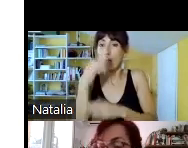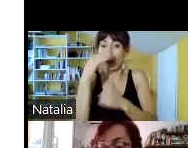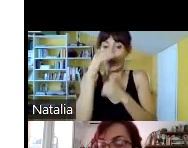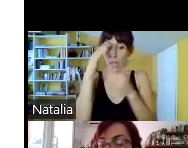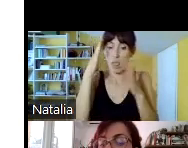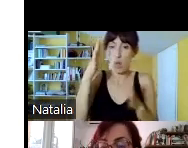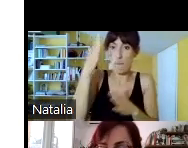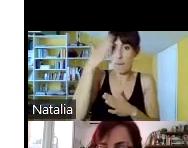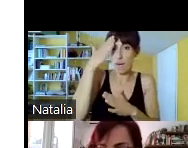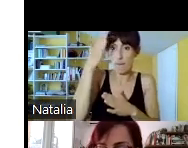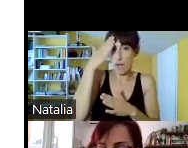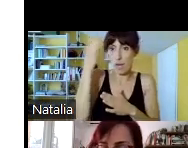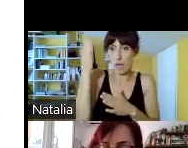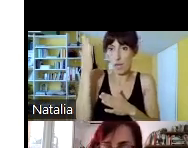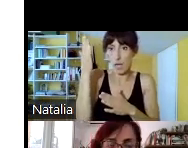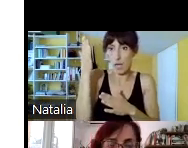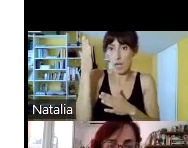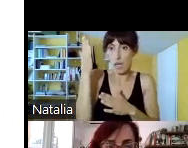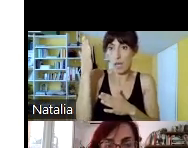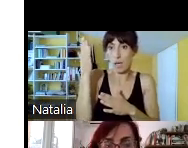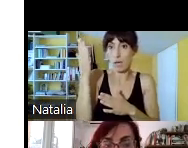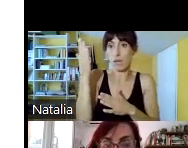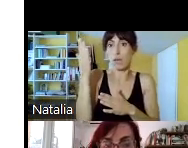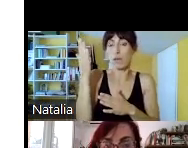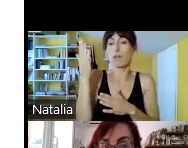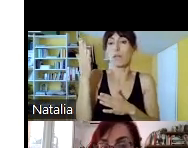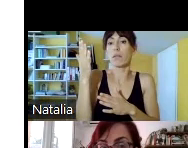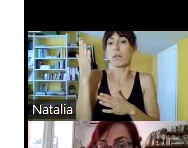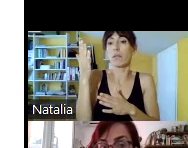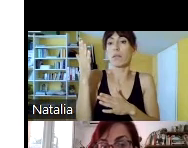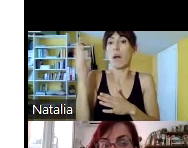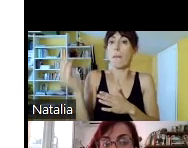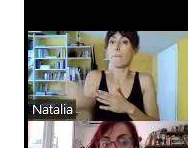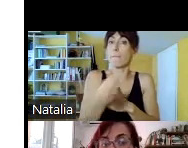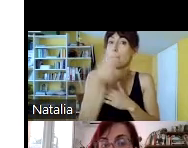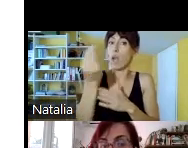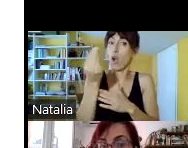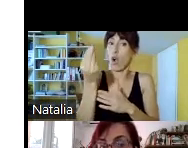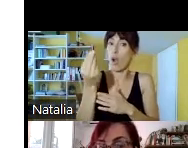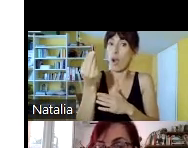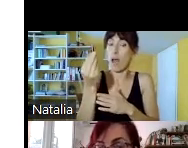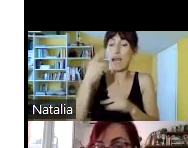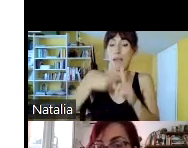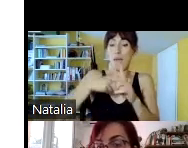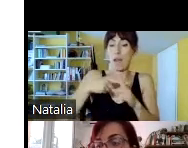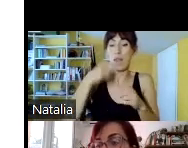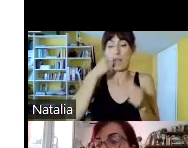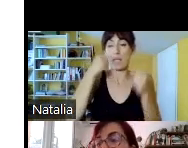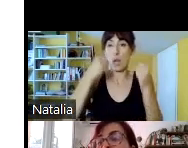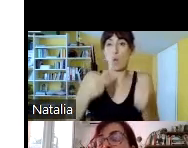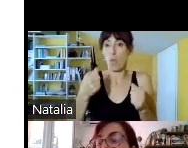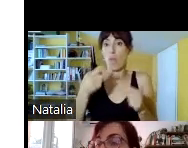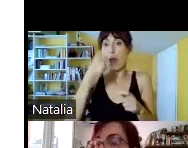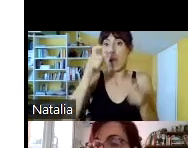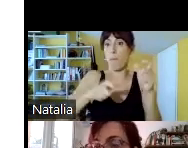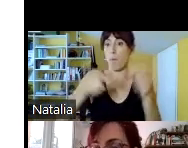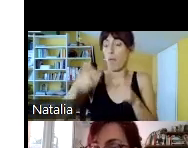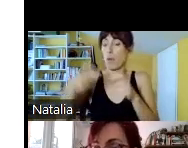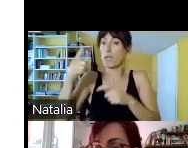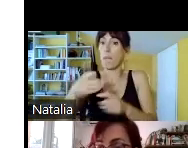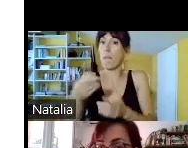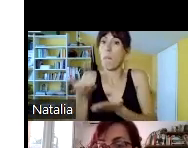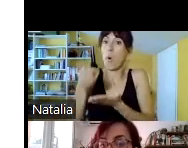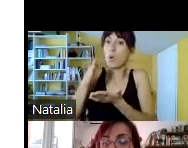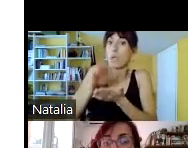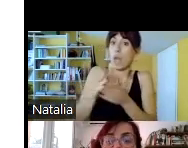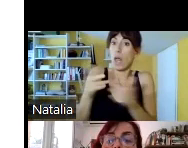principios de la atención primaria, no atender en el centro de salud, mejora los niveles de salud de la población y disminuye la mortalidad, además con un criterio de